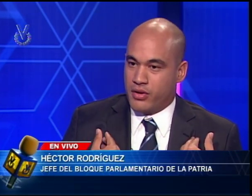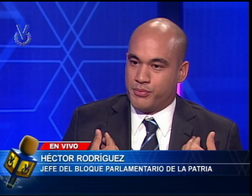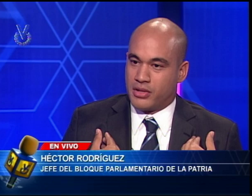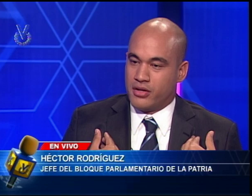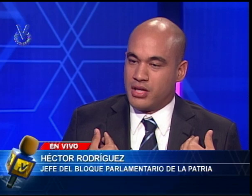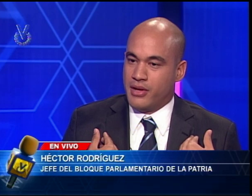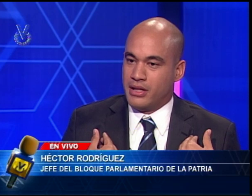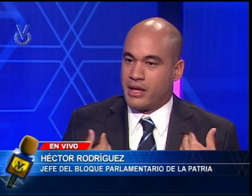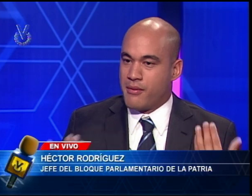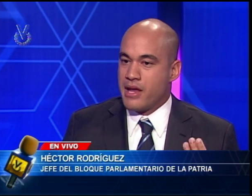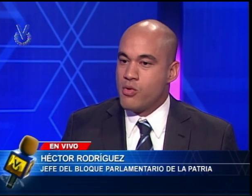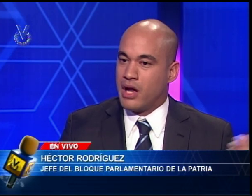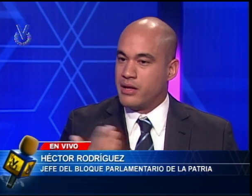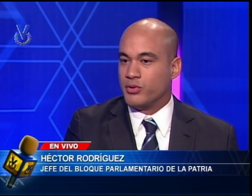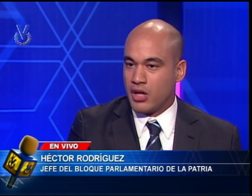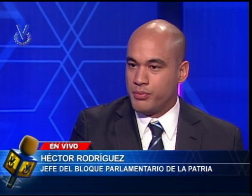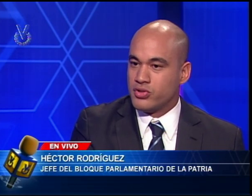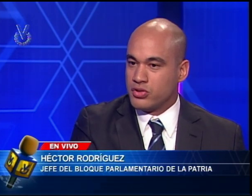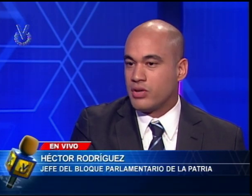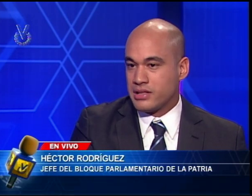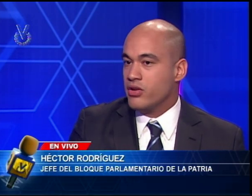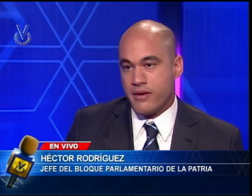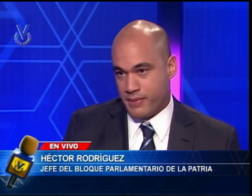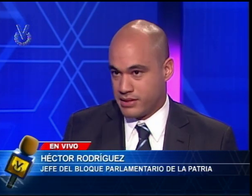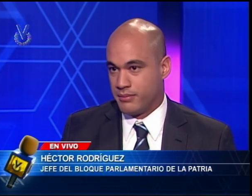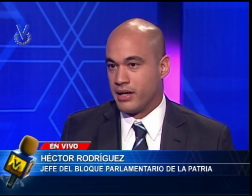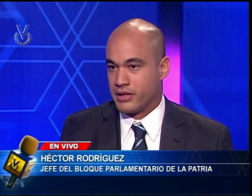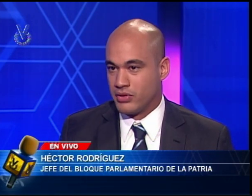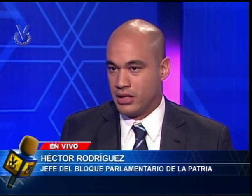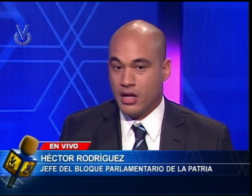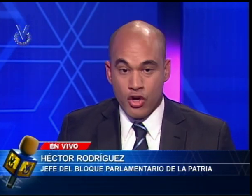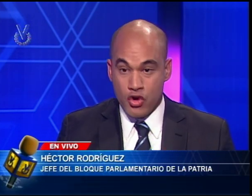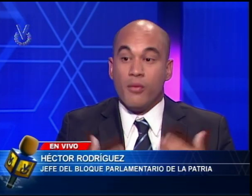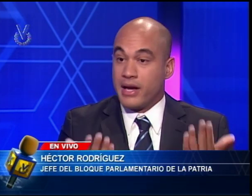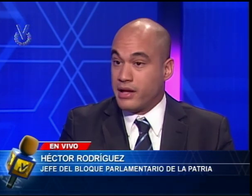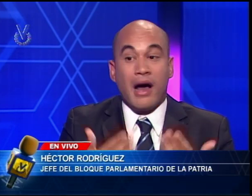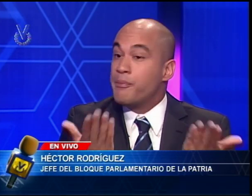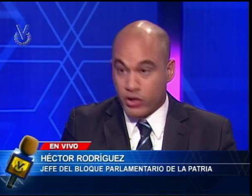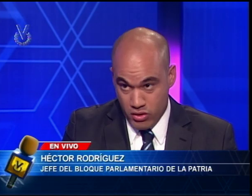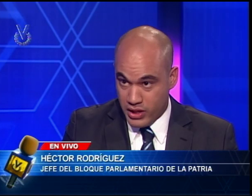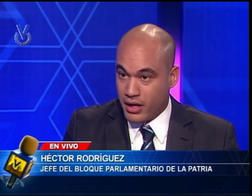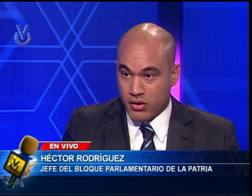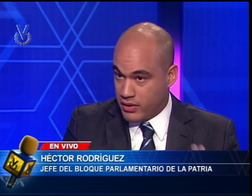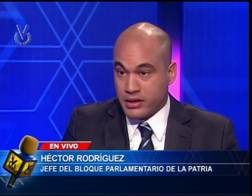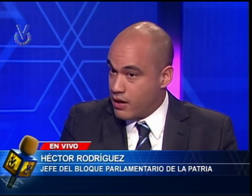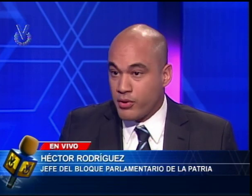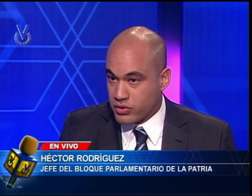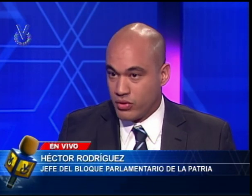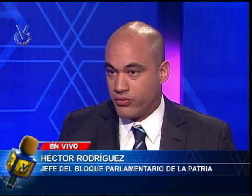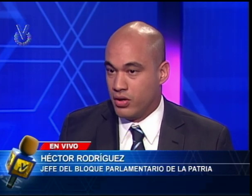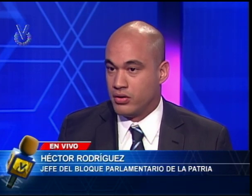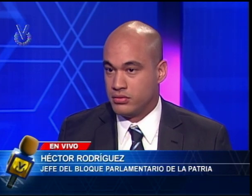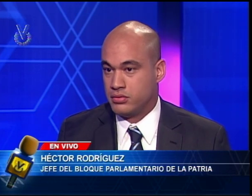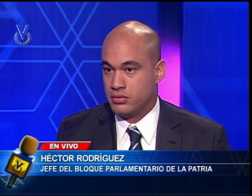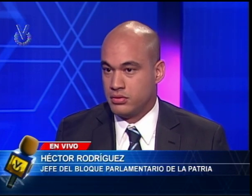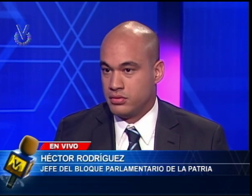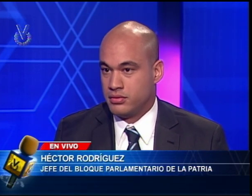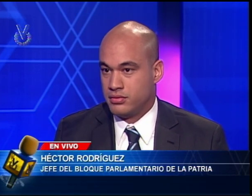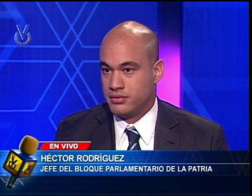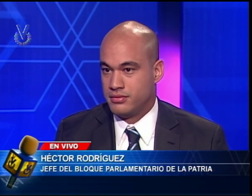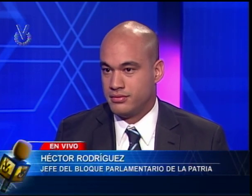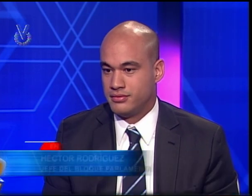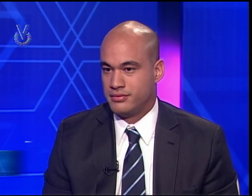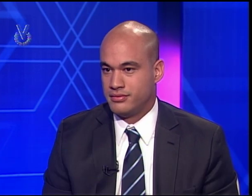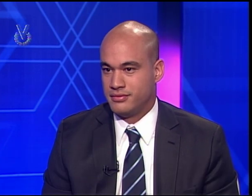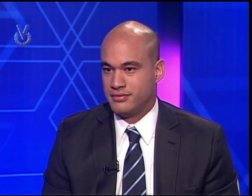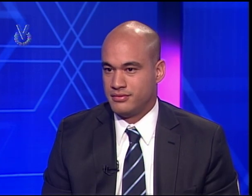mí, como diputado chavista, que vaya a buscar al diputado de oposición en su casa y lo lleve para la Asamblea Nacional. No van a trabajar porque no quieren, no van a trabajar porque son unos flojos. Bueno, quedaron